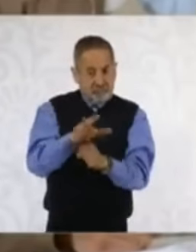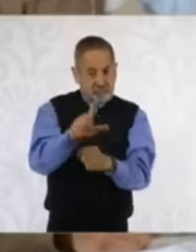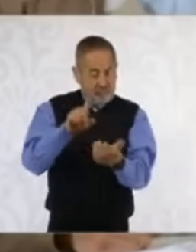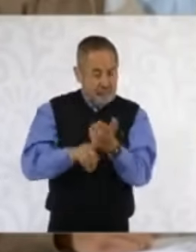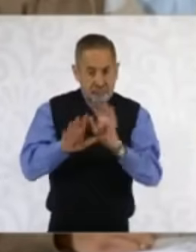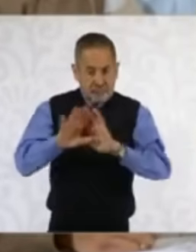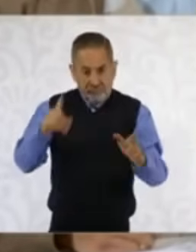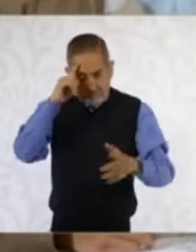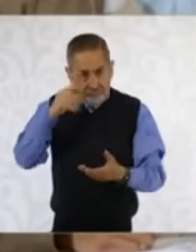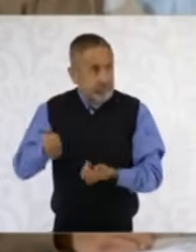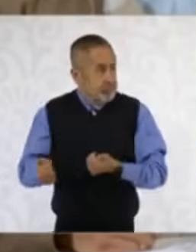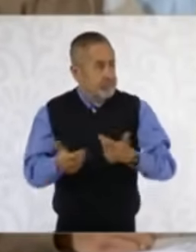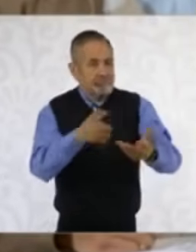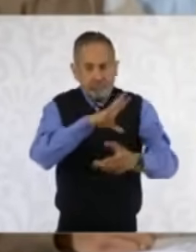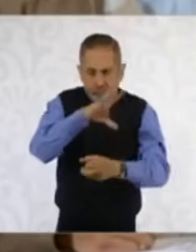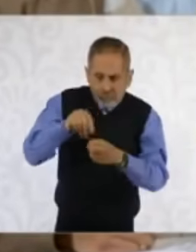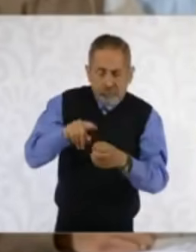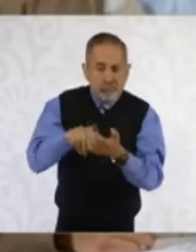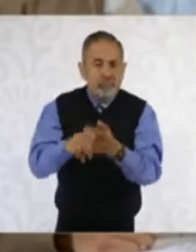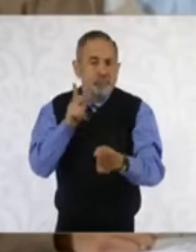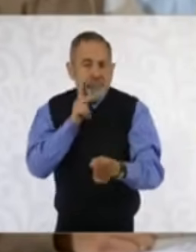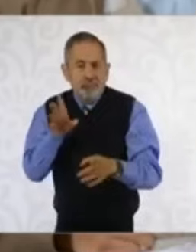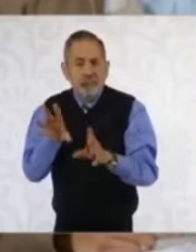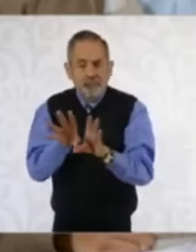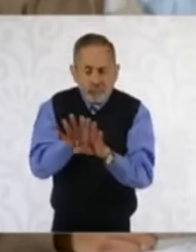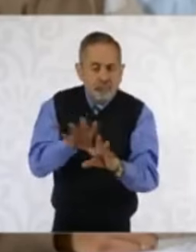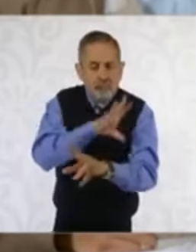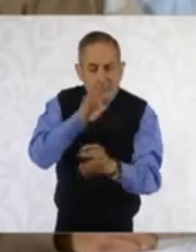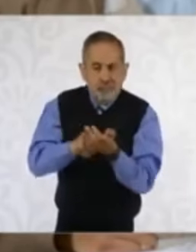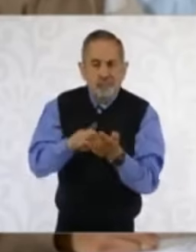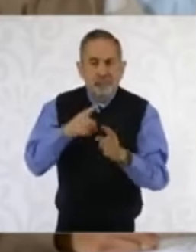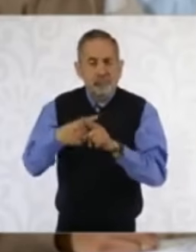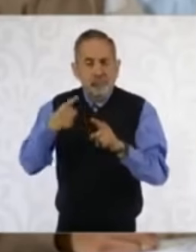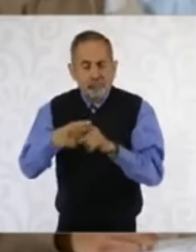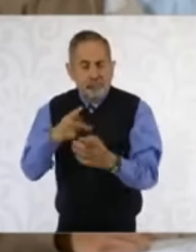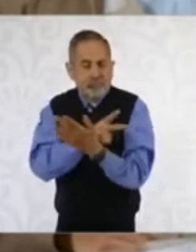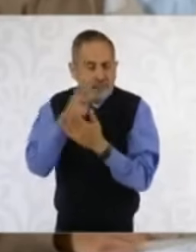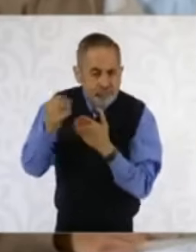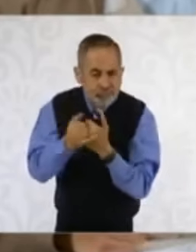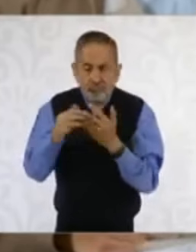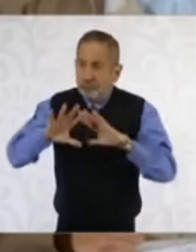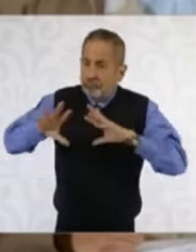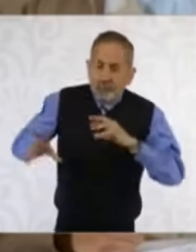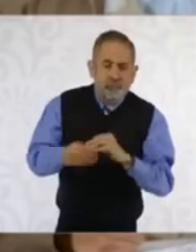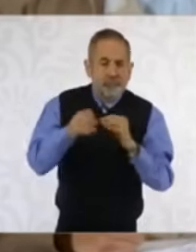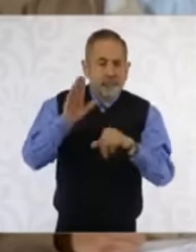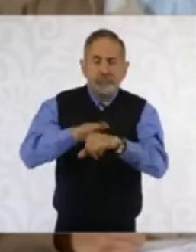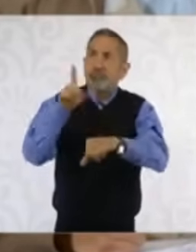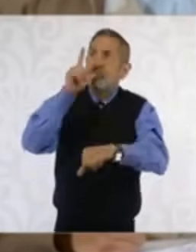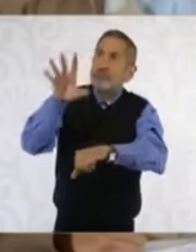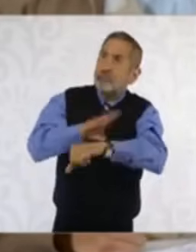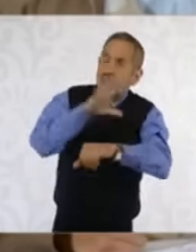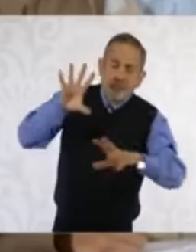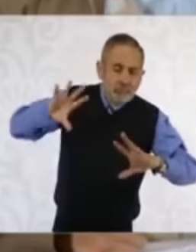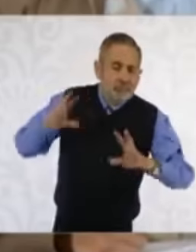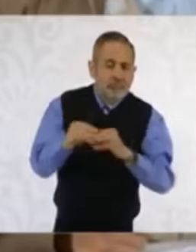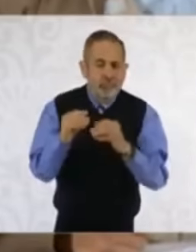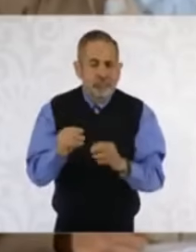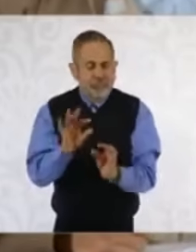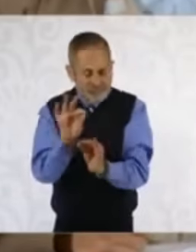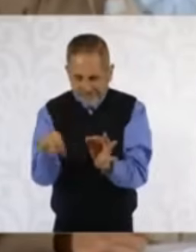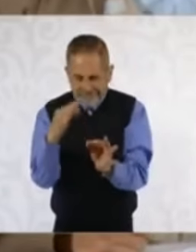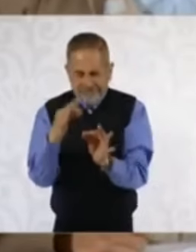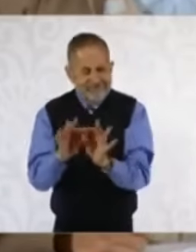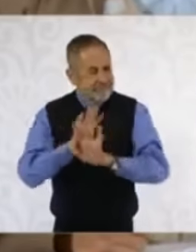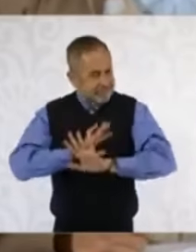digamos, cubrir las necesidades de Pemex, además de los proyectos que van a sumar en energías renovables? ¿Y cuándo estarían